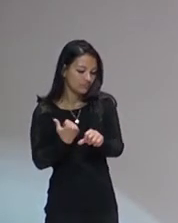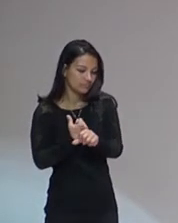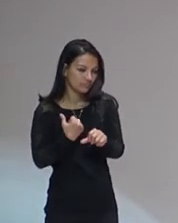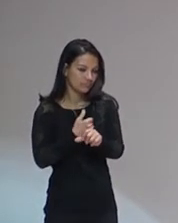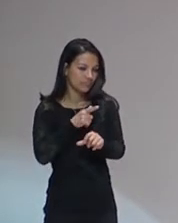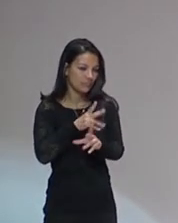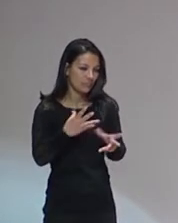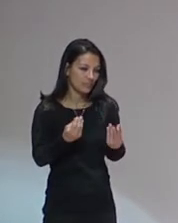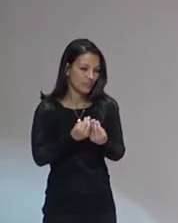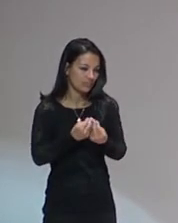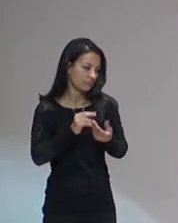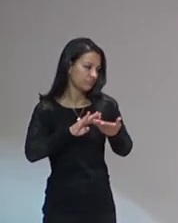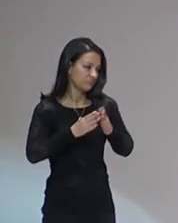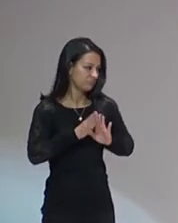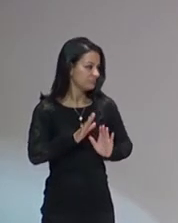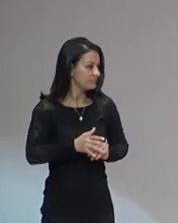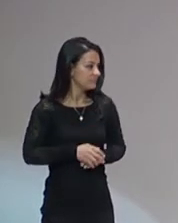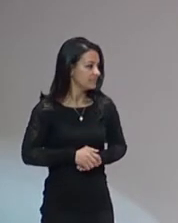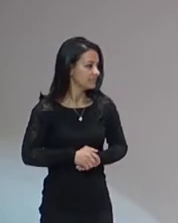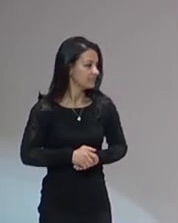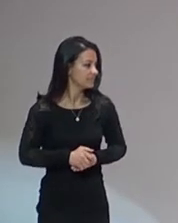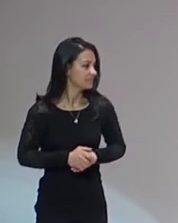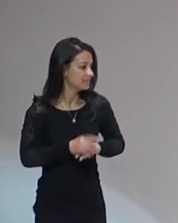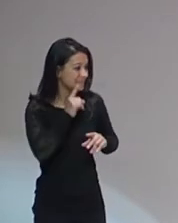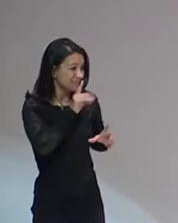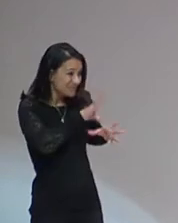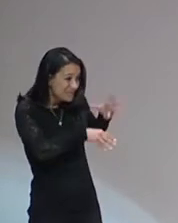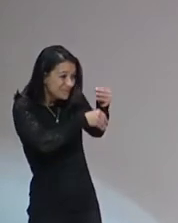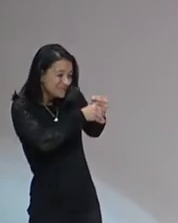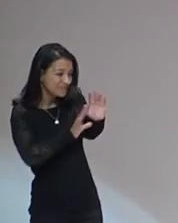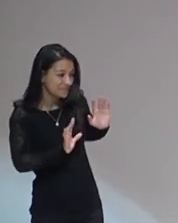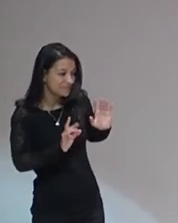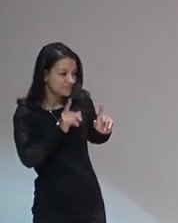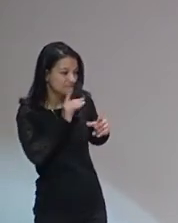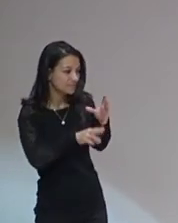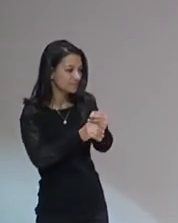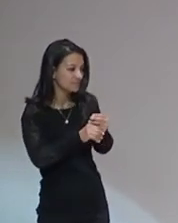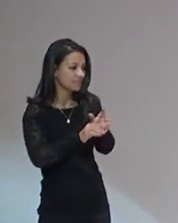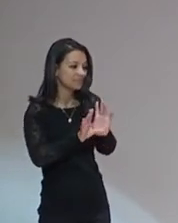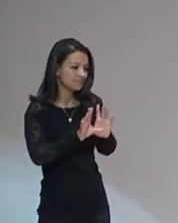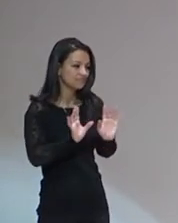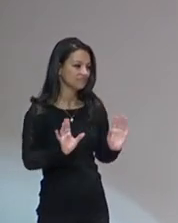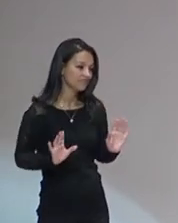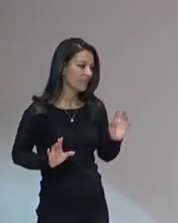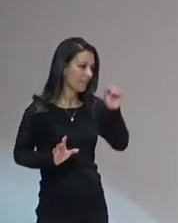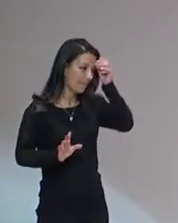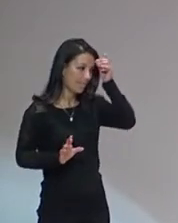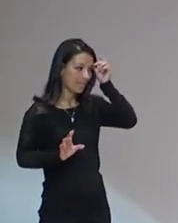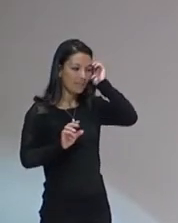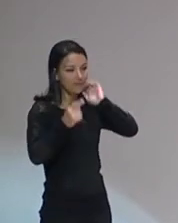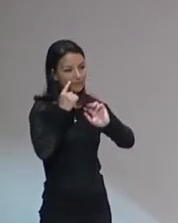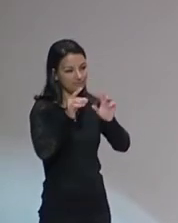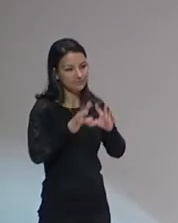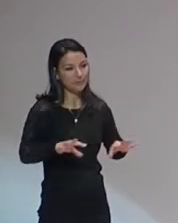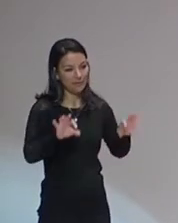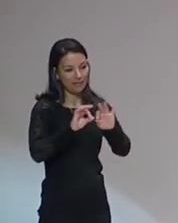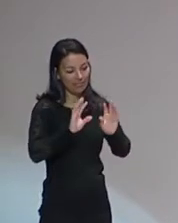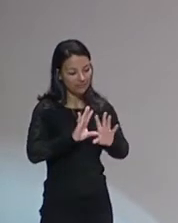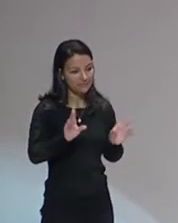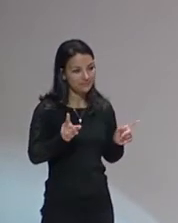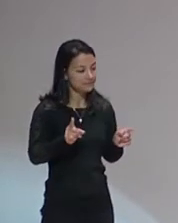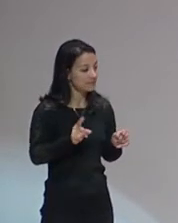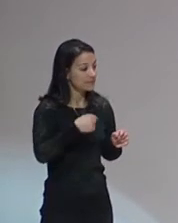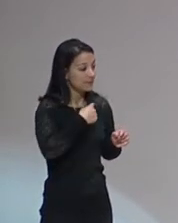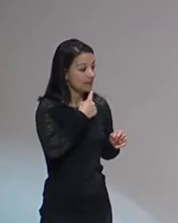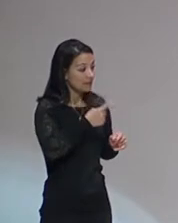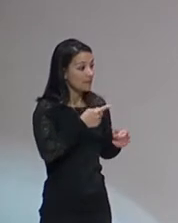el Cultura de Paz hasta ahora. ¿Puedo anotar por algo? Favor, claro. Algo, un detalle importante es que para lograr